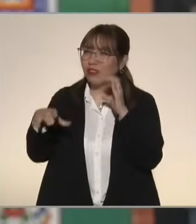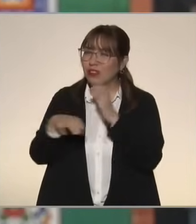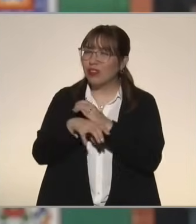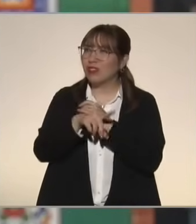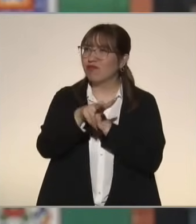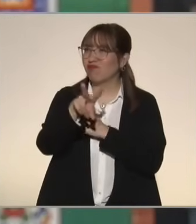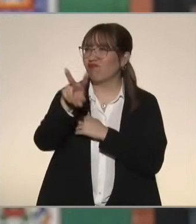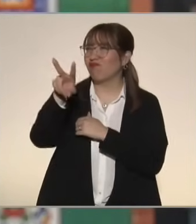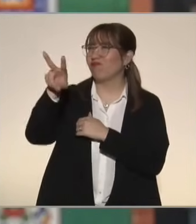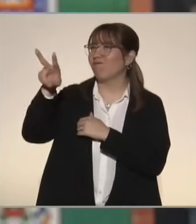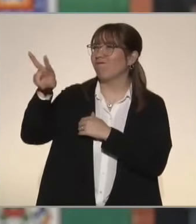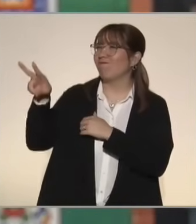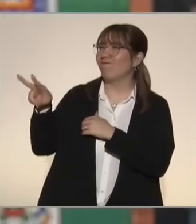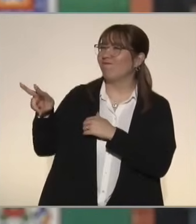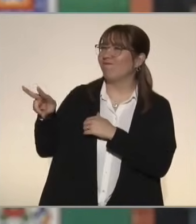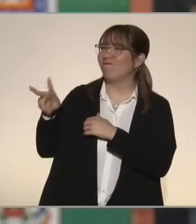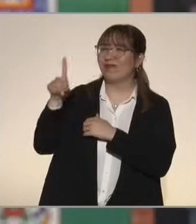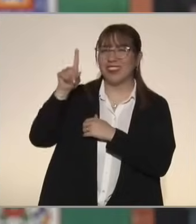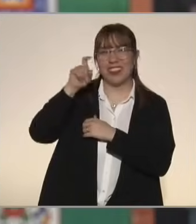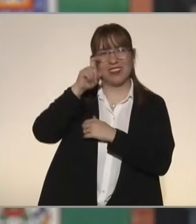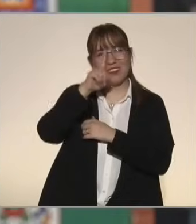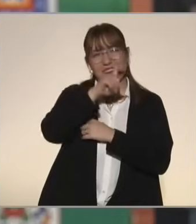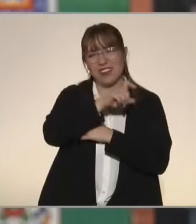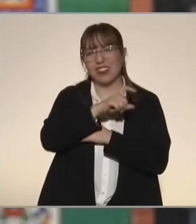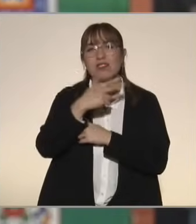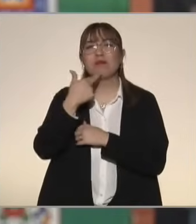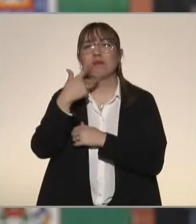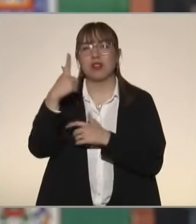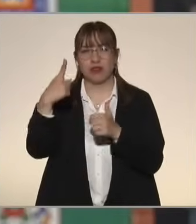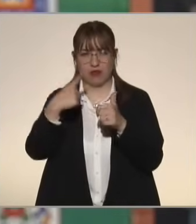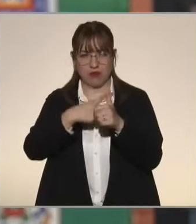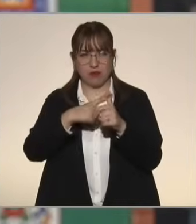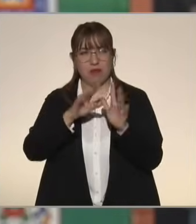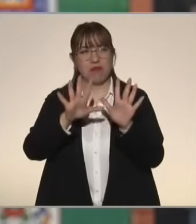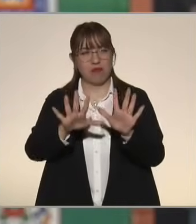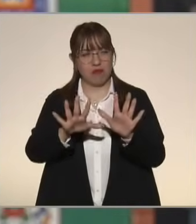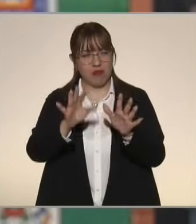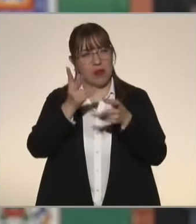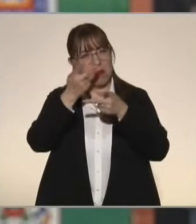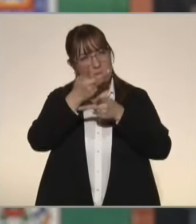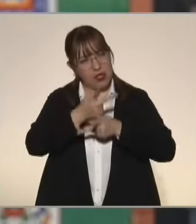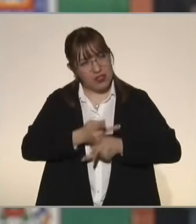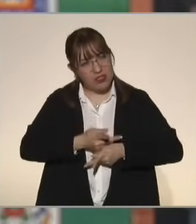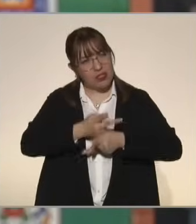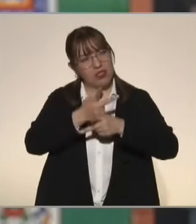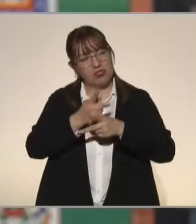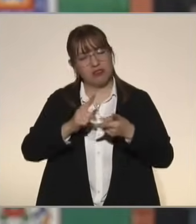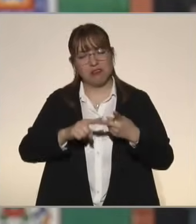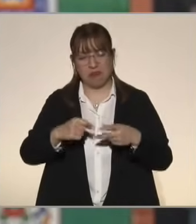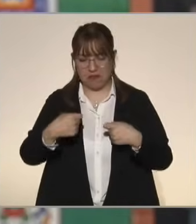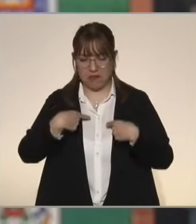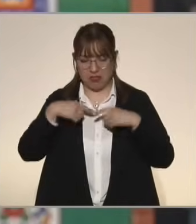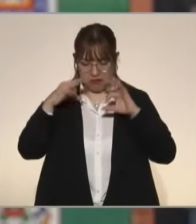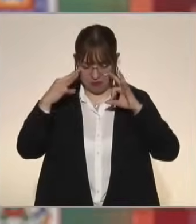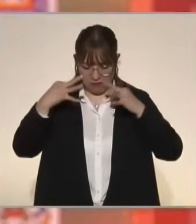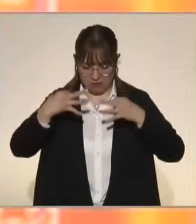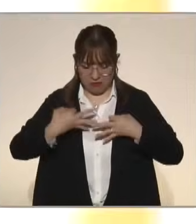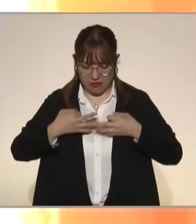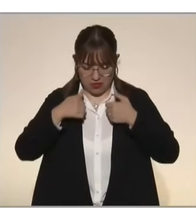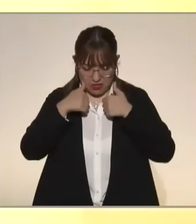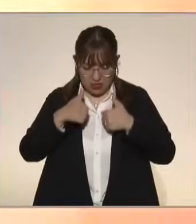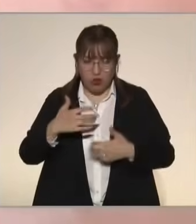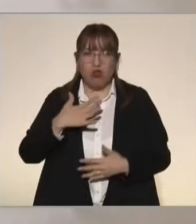paciencia. Afrontarlo con paciencia, afrontarlo con escucha, escuchando nuestras propias necesidades, yo qué